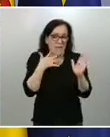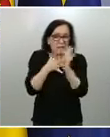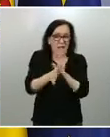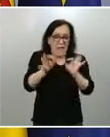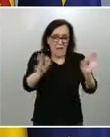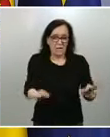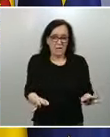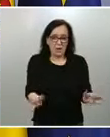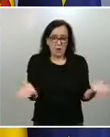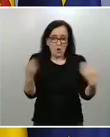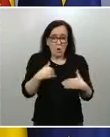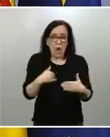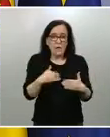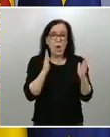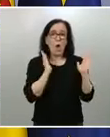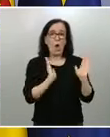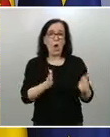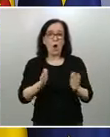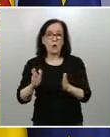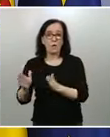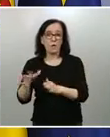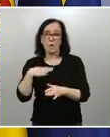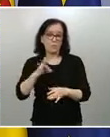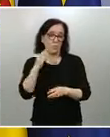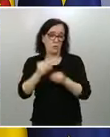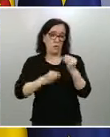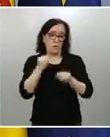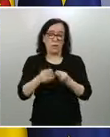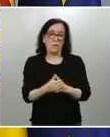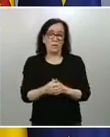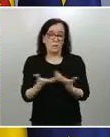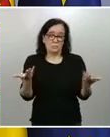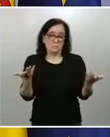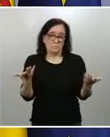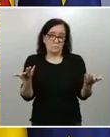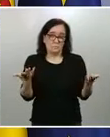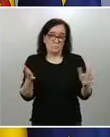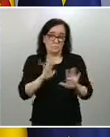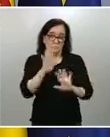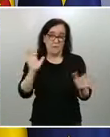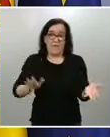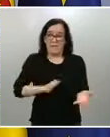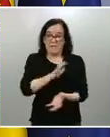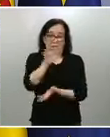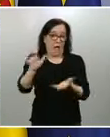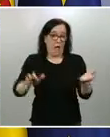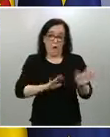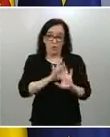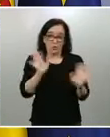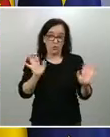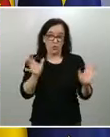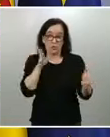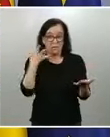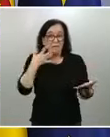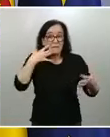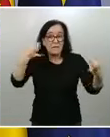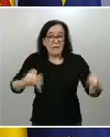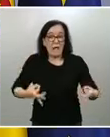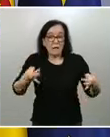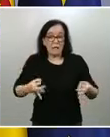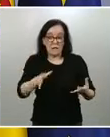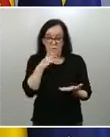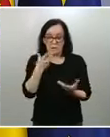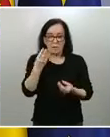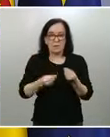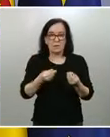orden solamente puede dar lugar al caos y esa es la realidad y yo creo que tenemos que hablar de